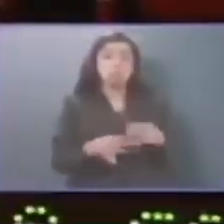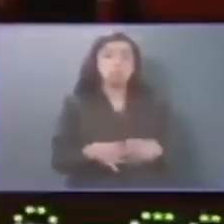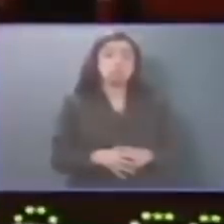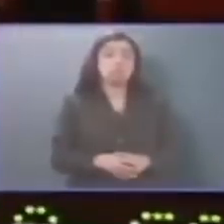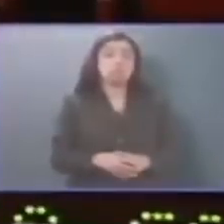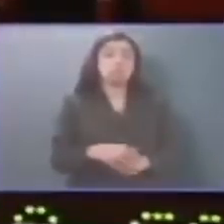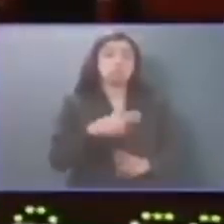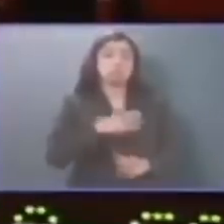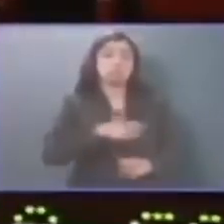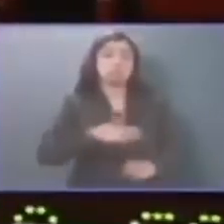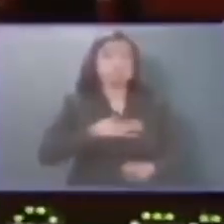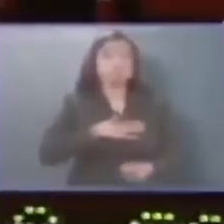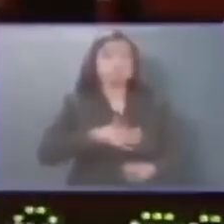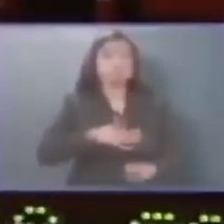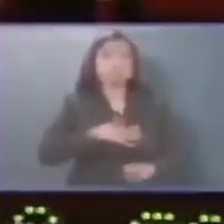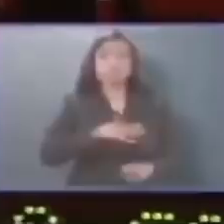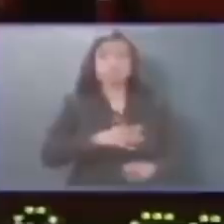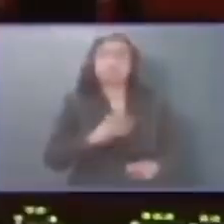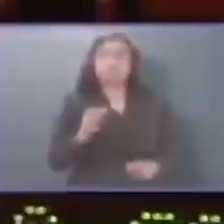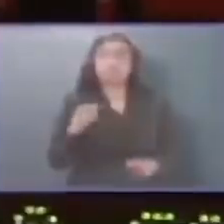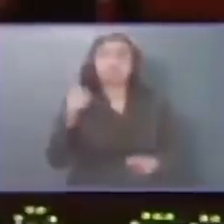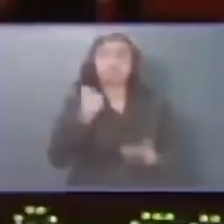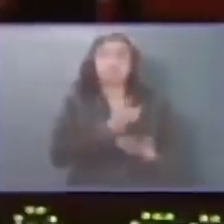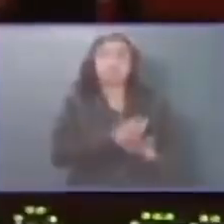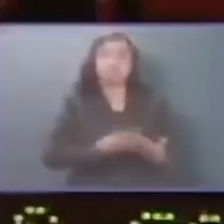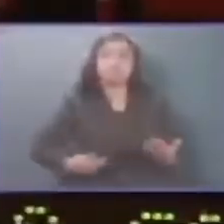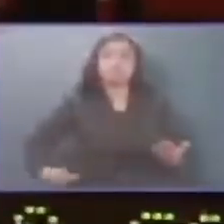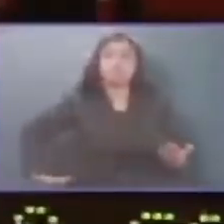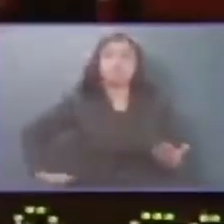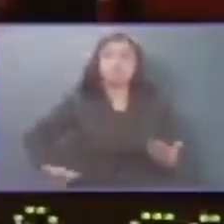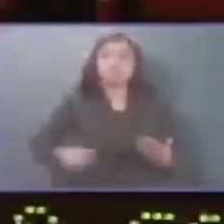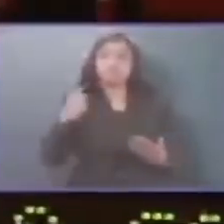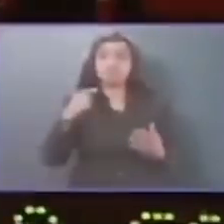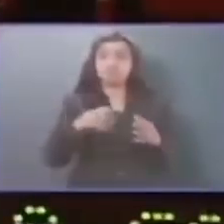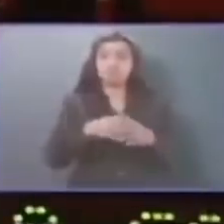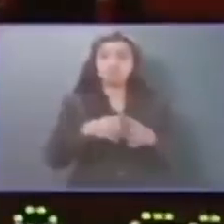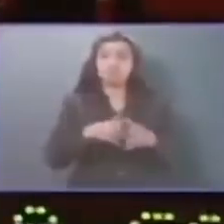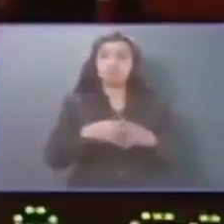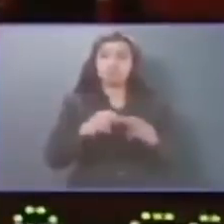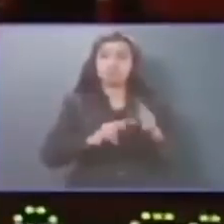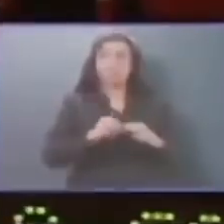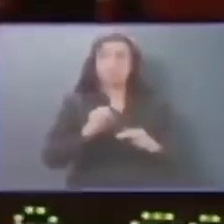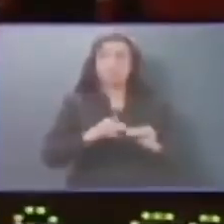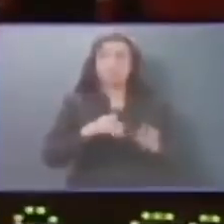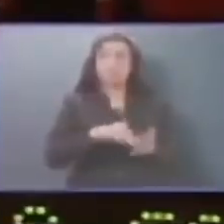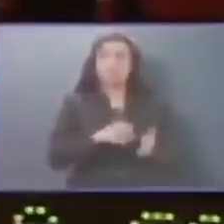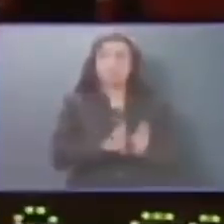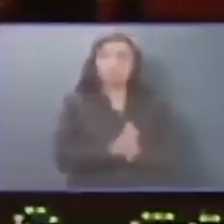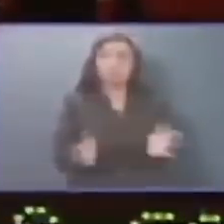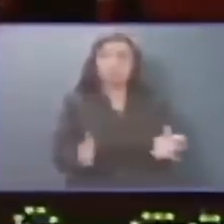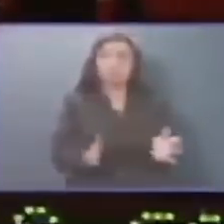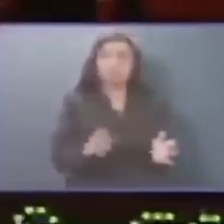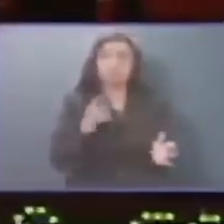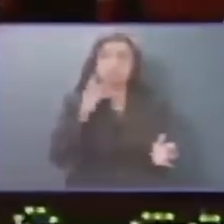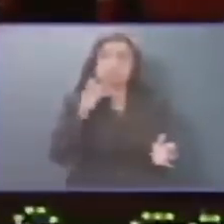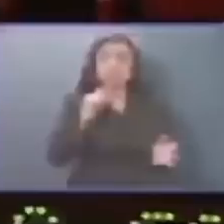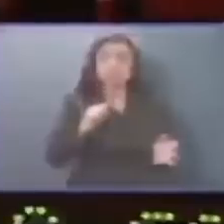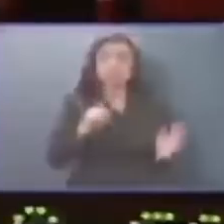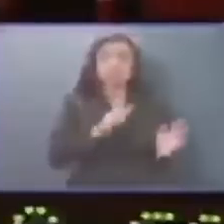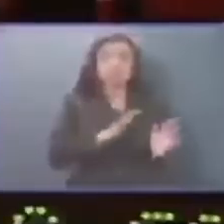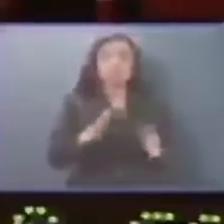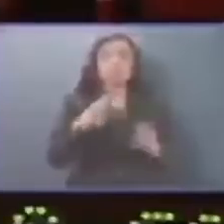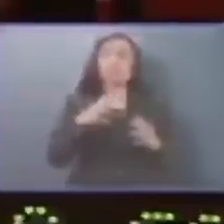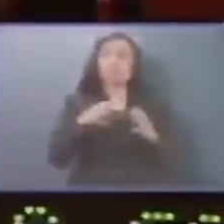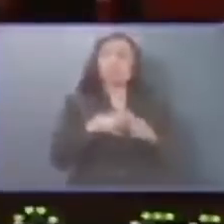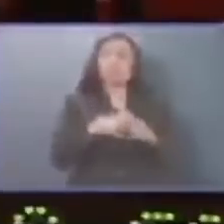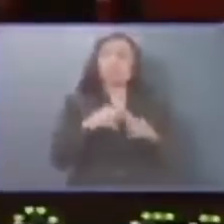transitoria. Es muy lamentable que mientras el presidente de la Comisión de Obras Públicas, Transporte y Viviendas, porque, bueno,